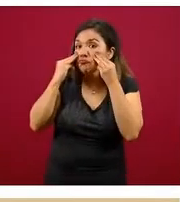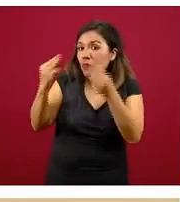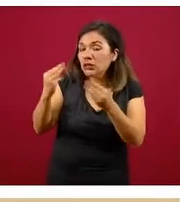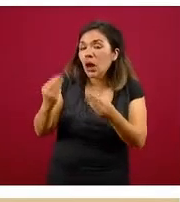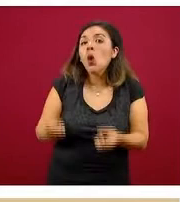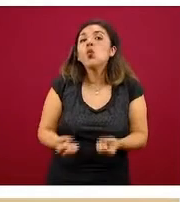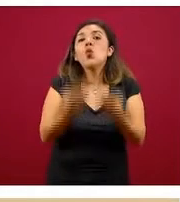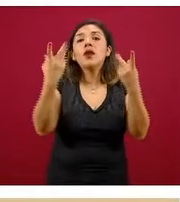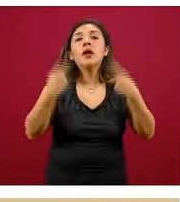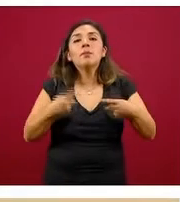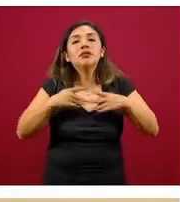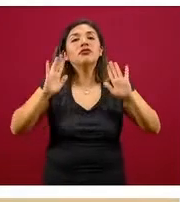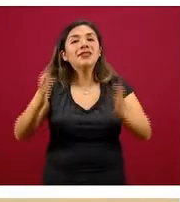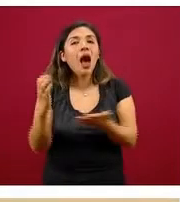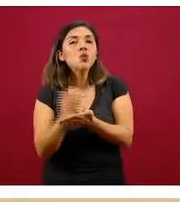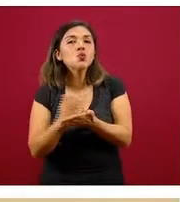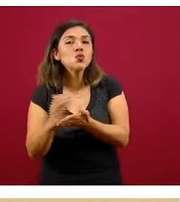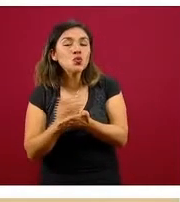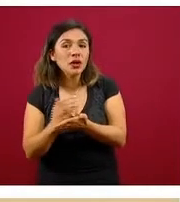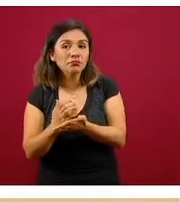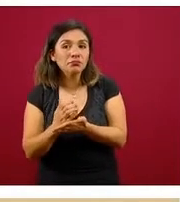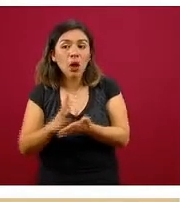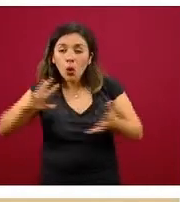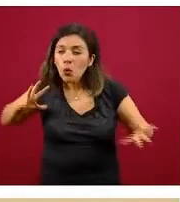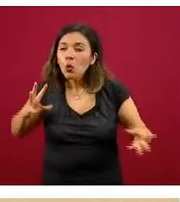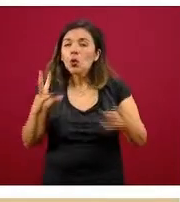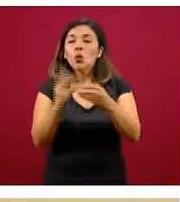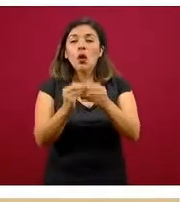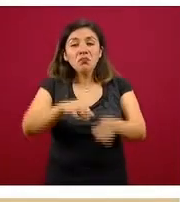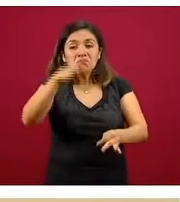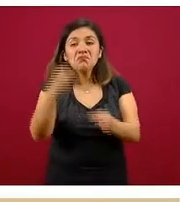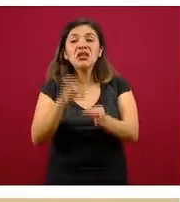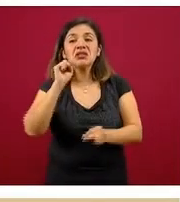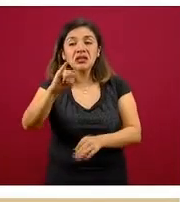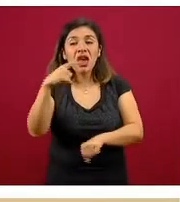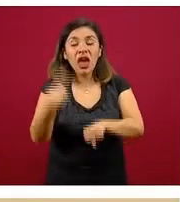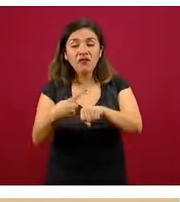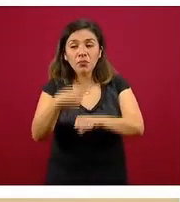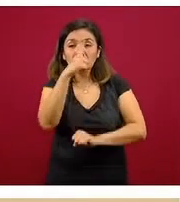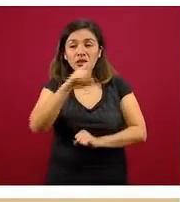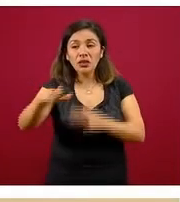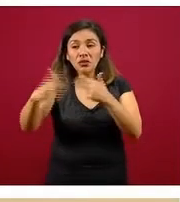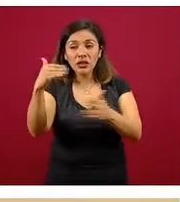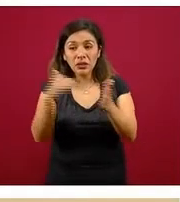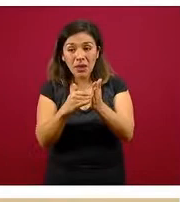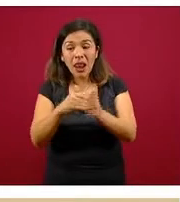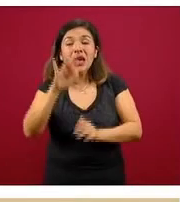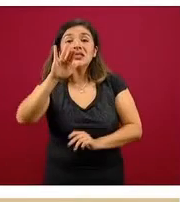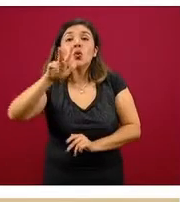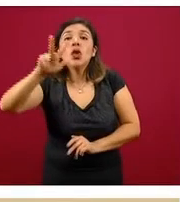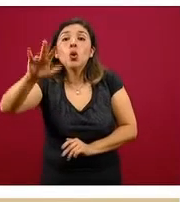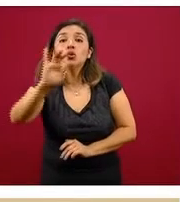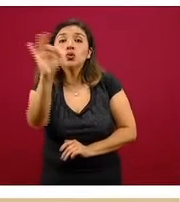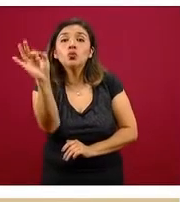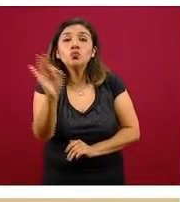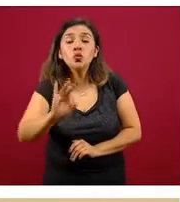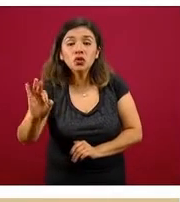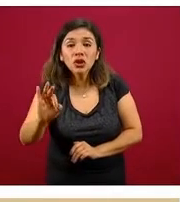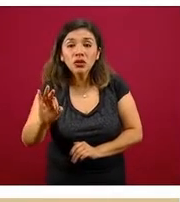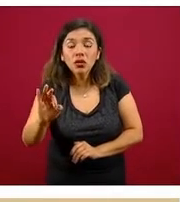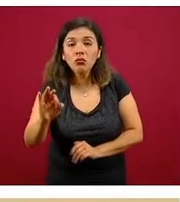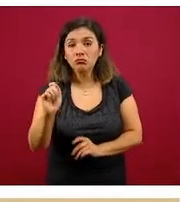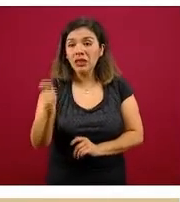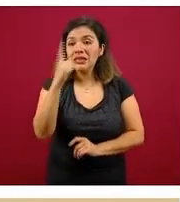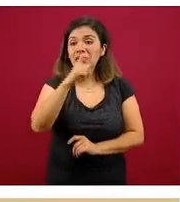grupo de personas que se han recuperado. Del total de casos confirmados acumulados hasta el momento, el 58%, es